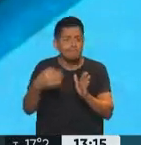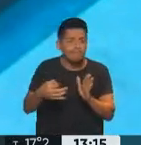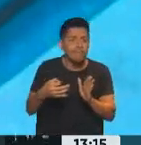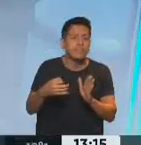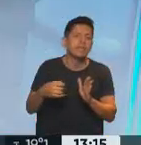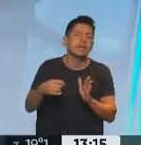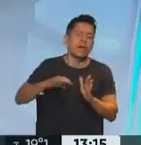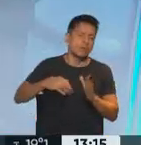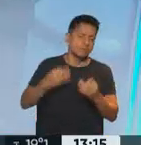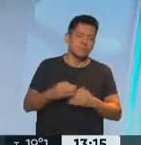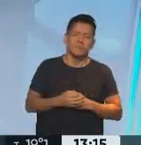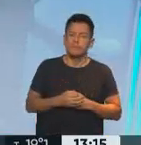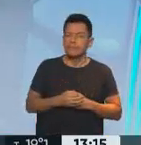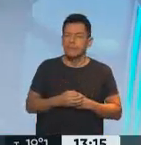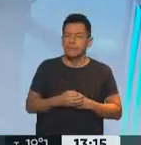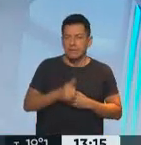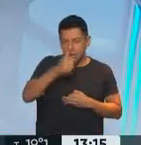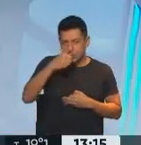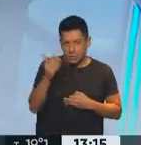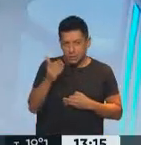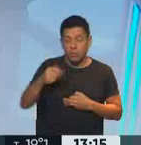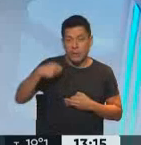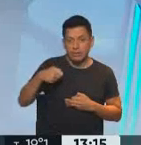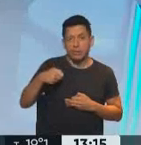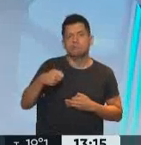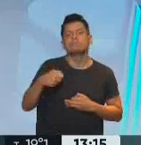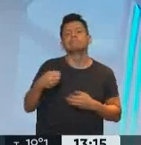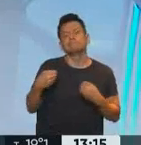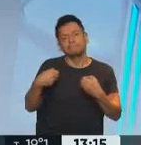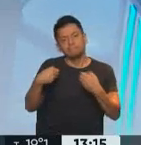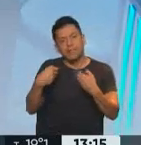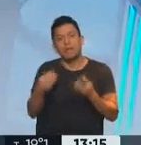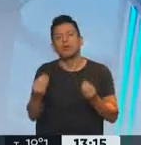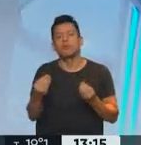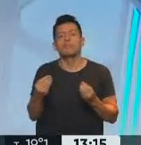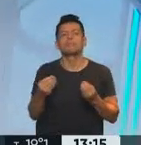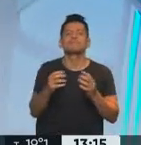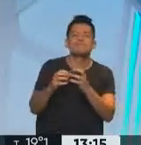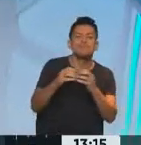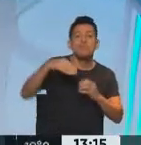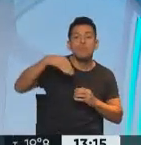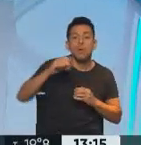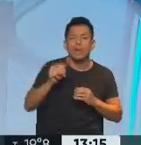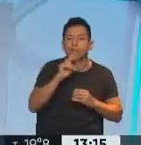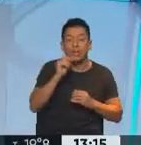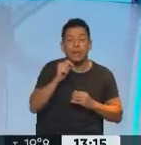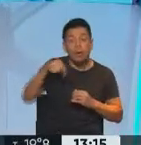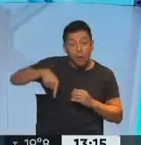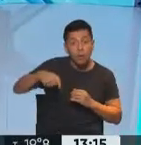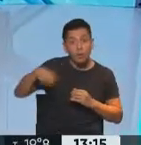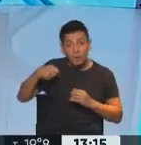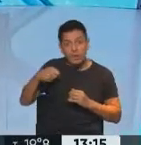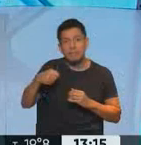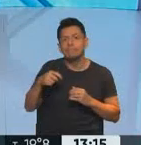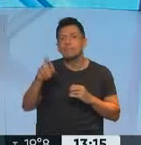65 por ciento de las jubilaciones hoy se entregaron por moratoria o sea tenemos una gran cantidad de las personas hoy jubiladas que hicieron este